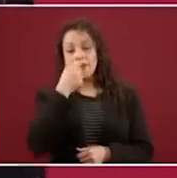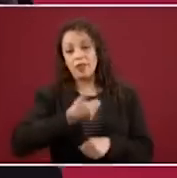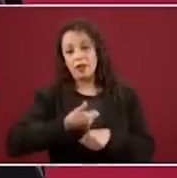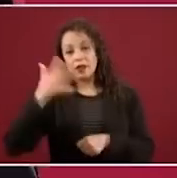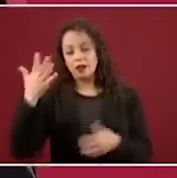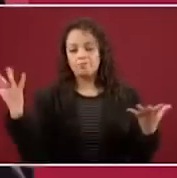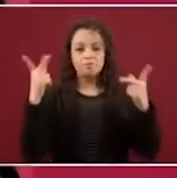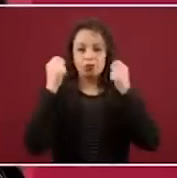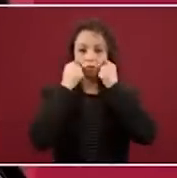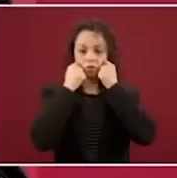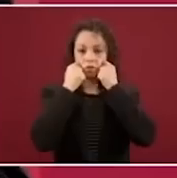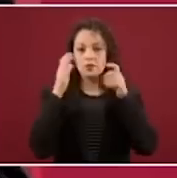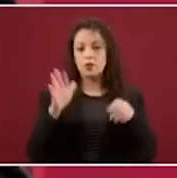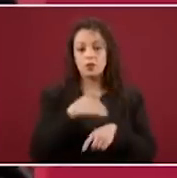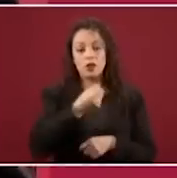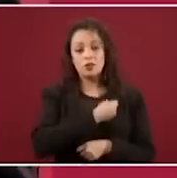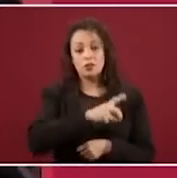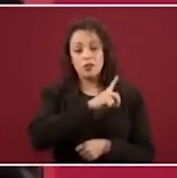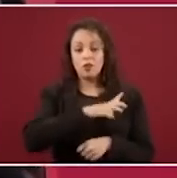Es la salud del pueblo.